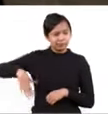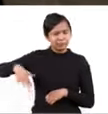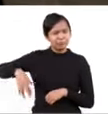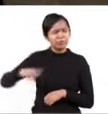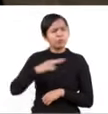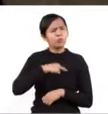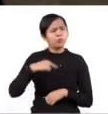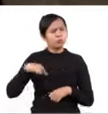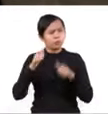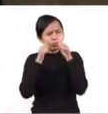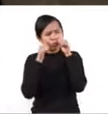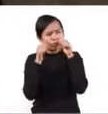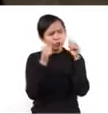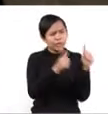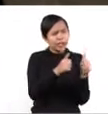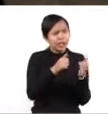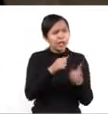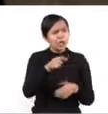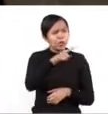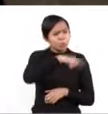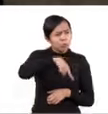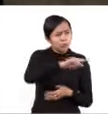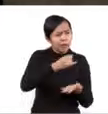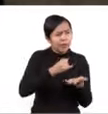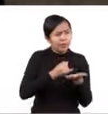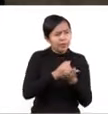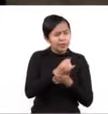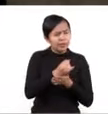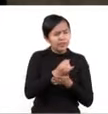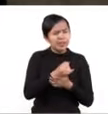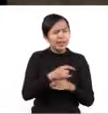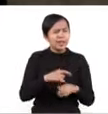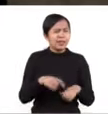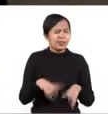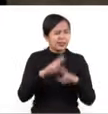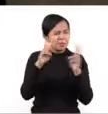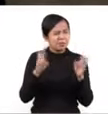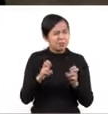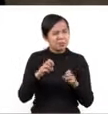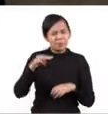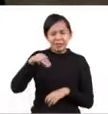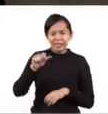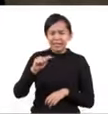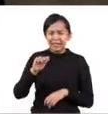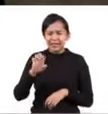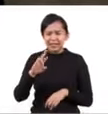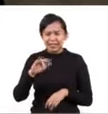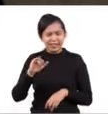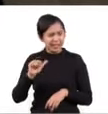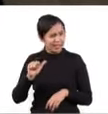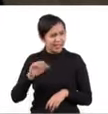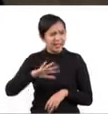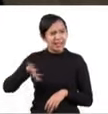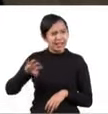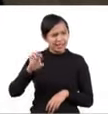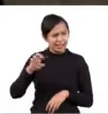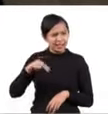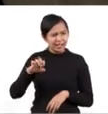a decisiones que han tomado en materia energética y de igual forma en México